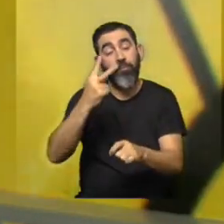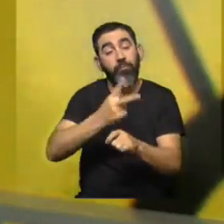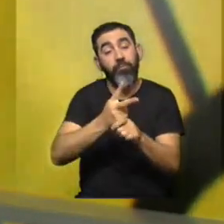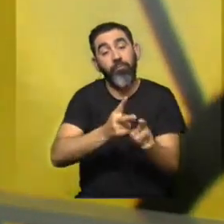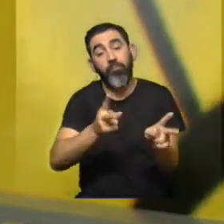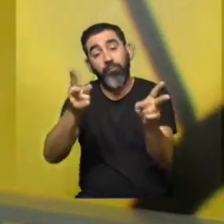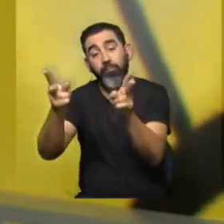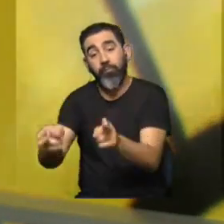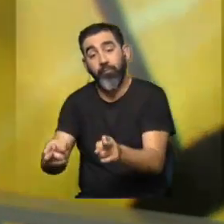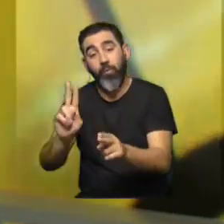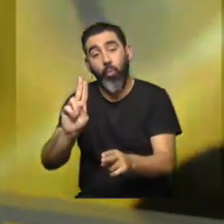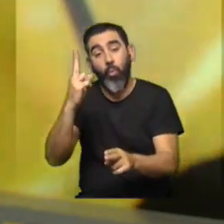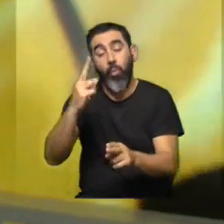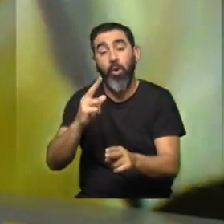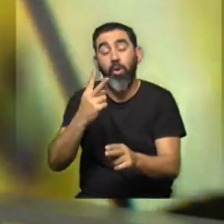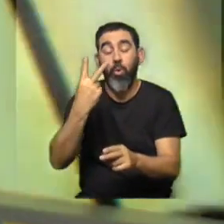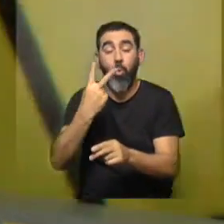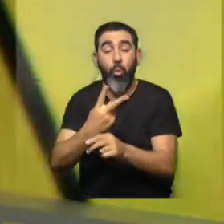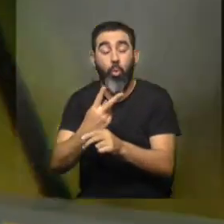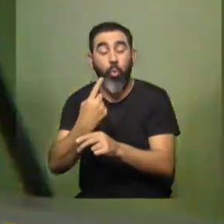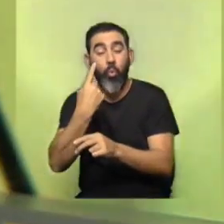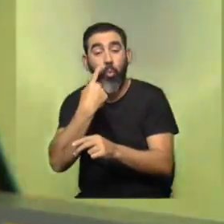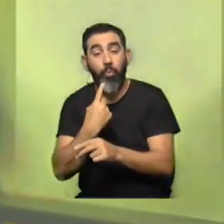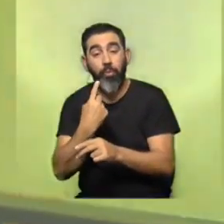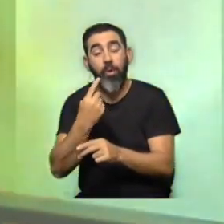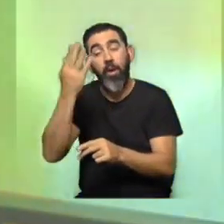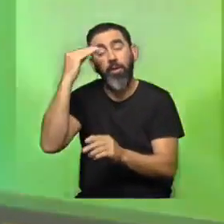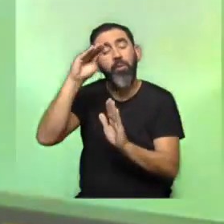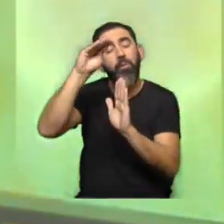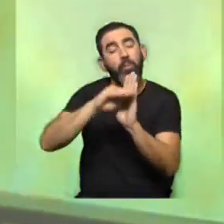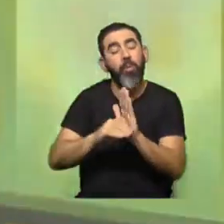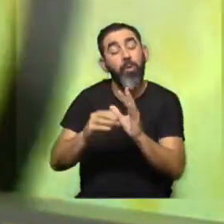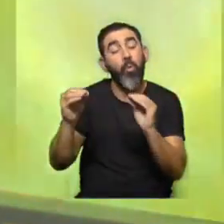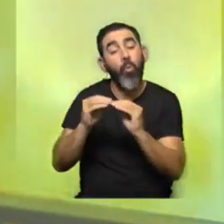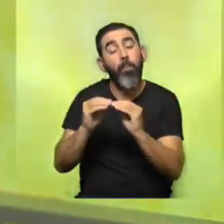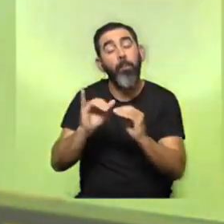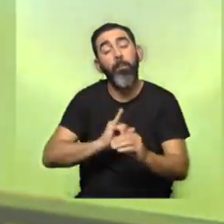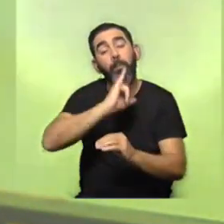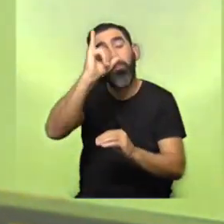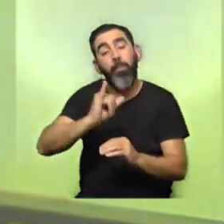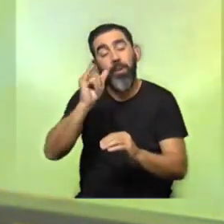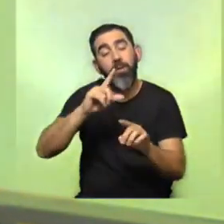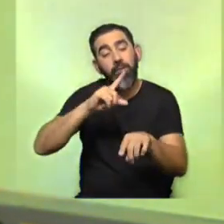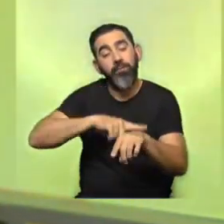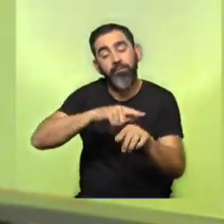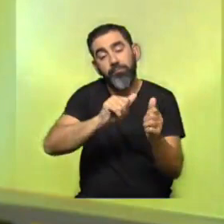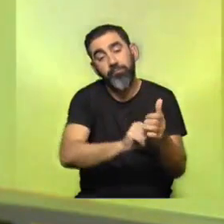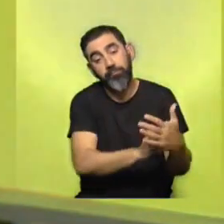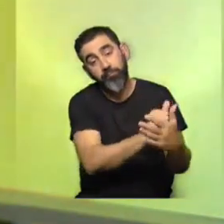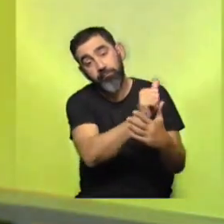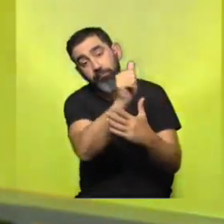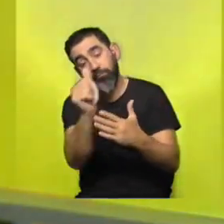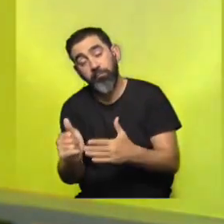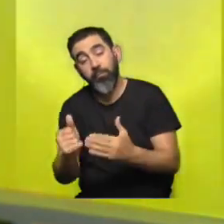la continuidad, Uruguay Milenario 2. En aquel programa Daniela Hirschfeld nos traía un informe, una línea de tiempo en la que ubicamos